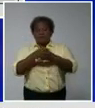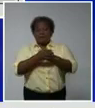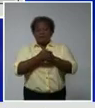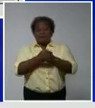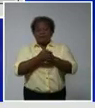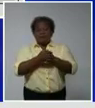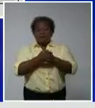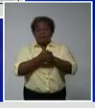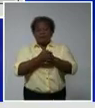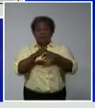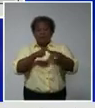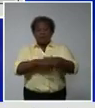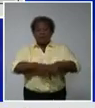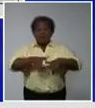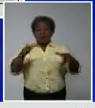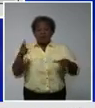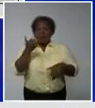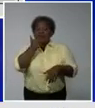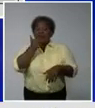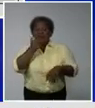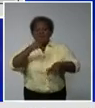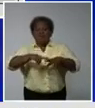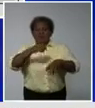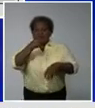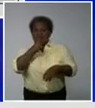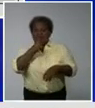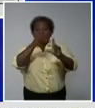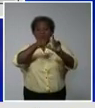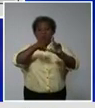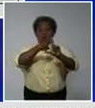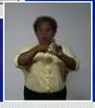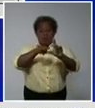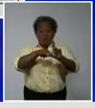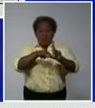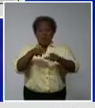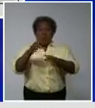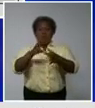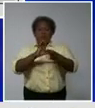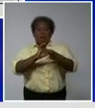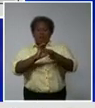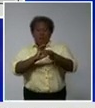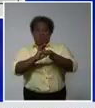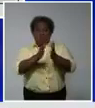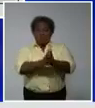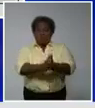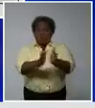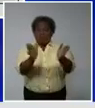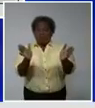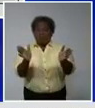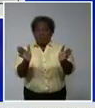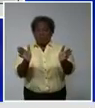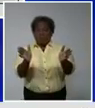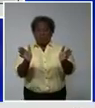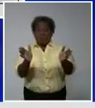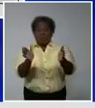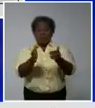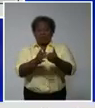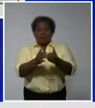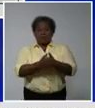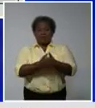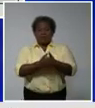Las mayores tasas en Habana Vieja, Regla, Guanabacoa y San Miguel del Padrón.